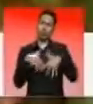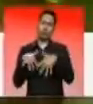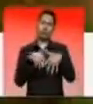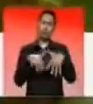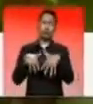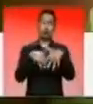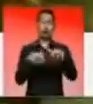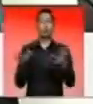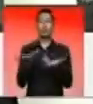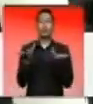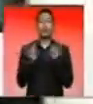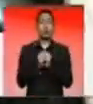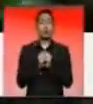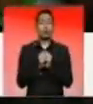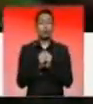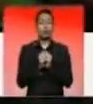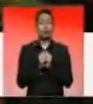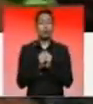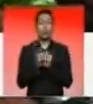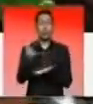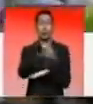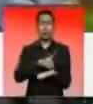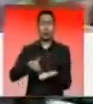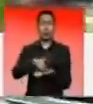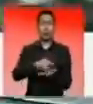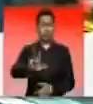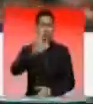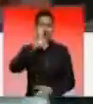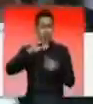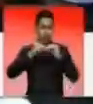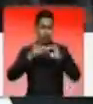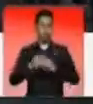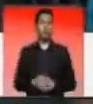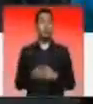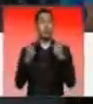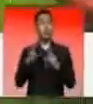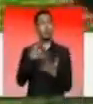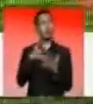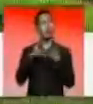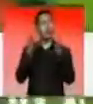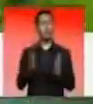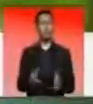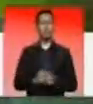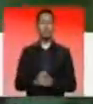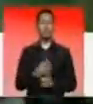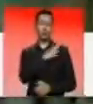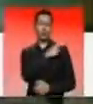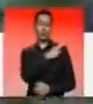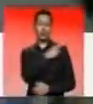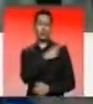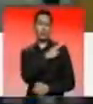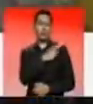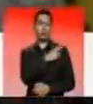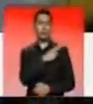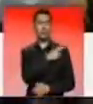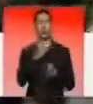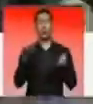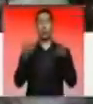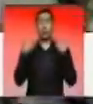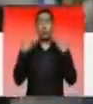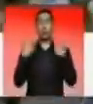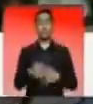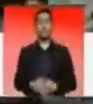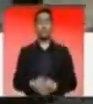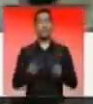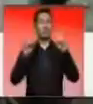motorizada en el Distrito 3 y acto seguido se reunió con estudiantes de la Facultad de Educación Física de la Universidad de Guayaquil.